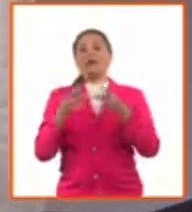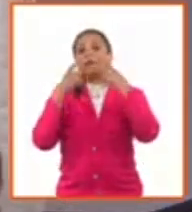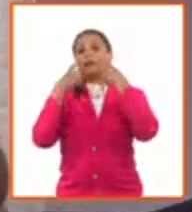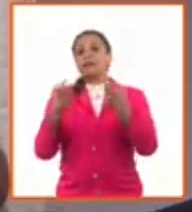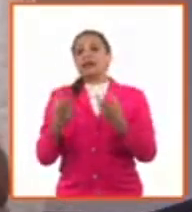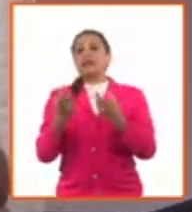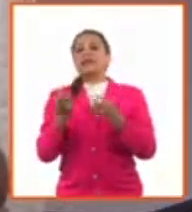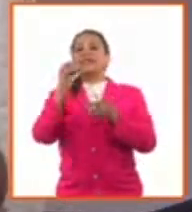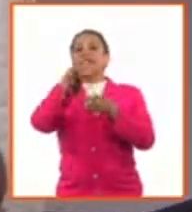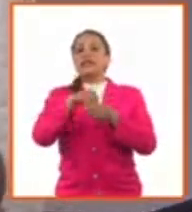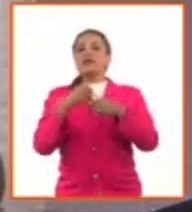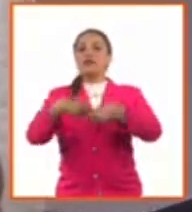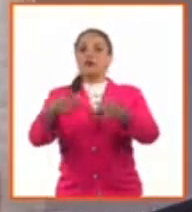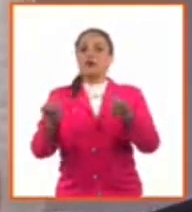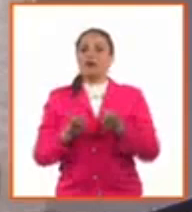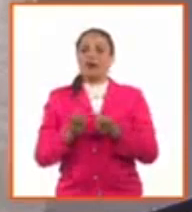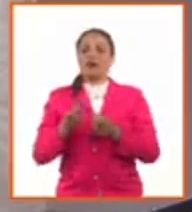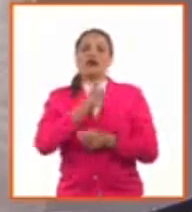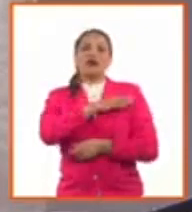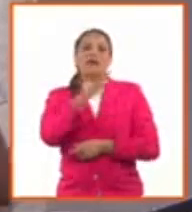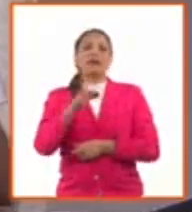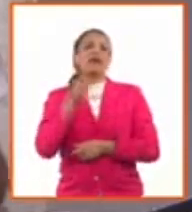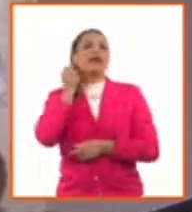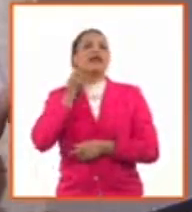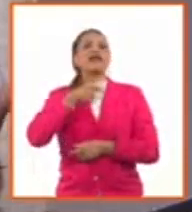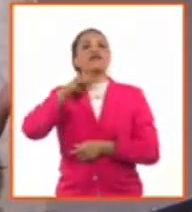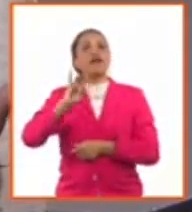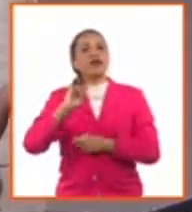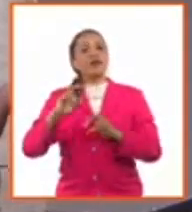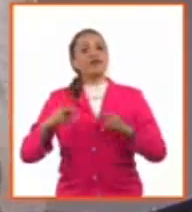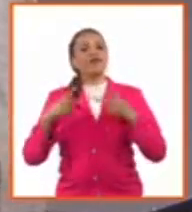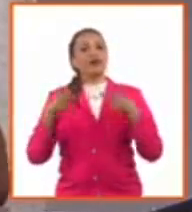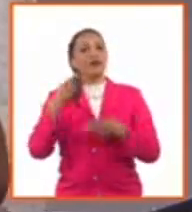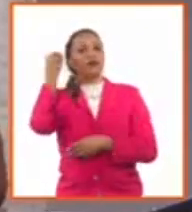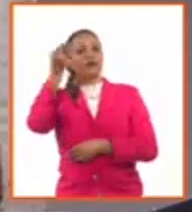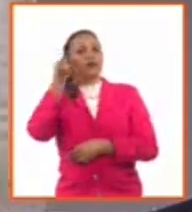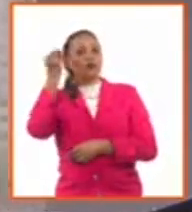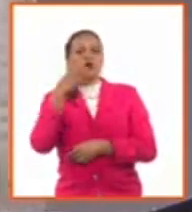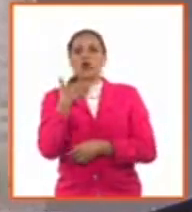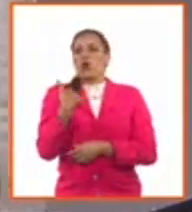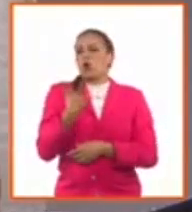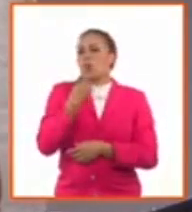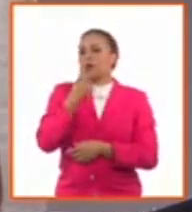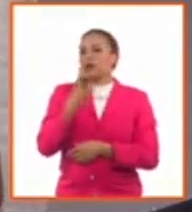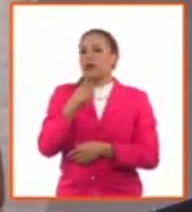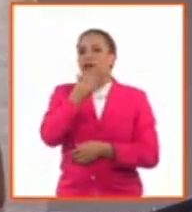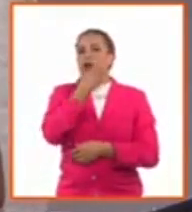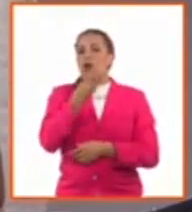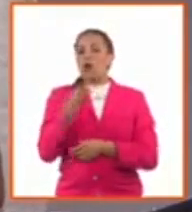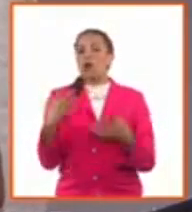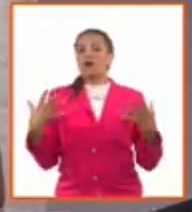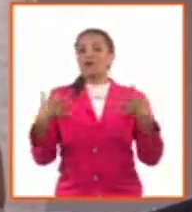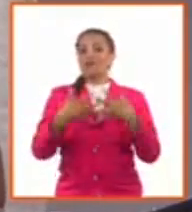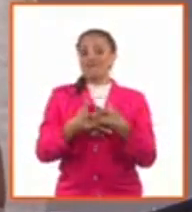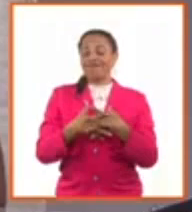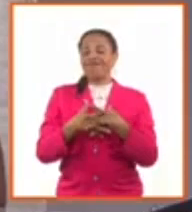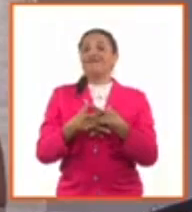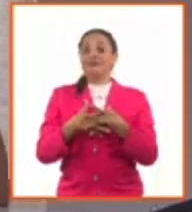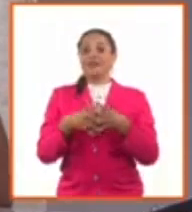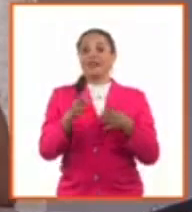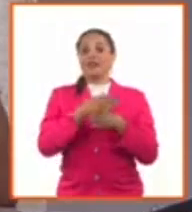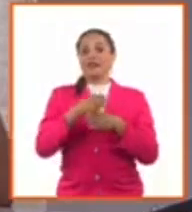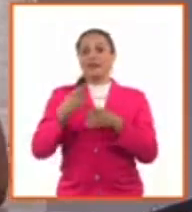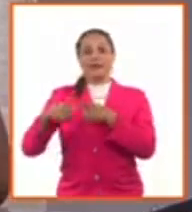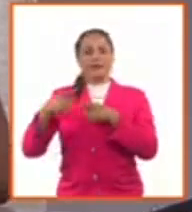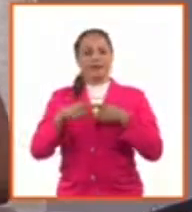tendrá este centenario, que invitar a la FEU a repensar cómo atiende mejor a los jóvenes que se agrupan también en